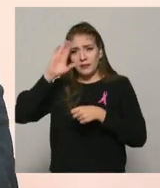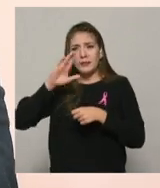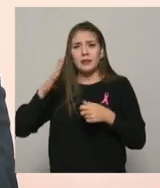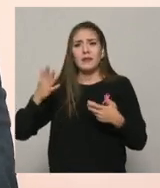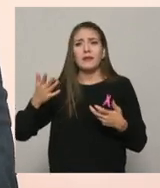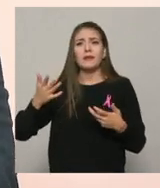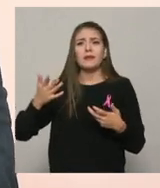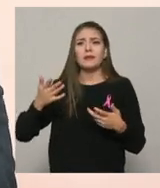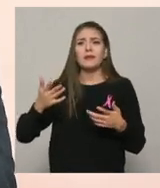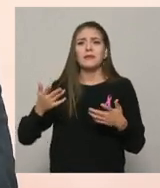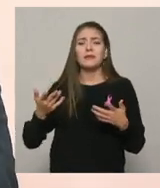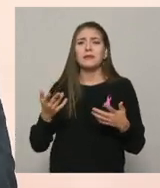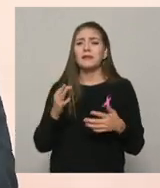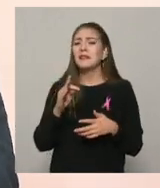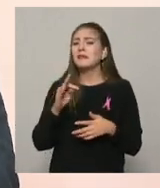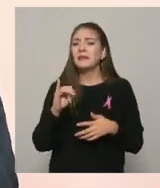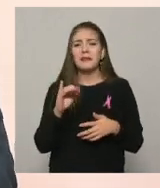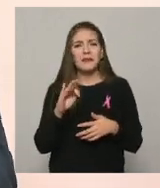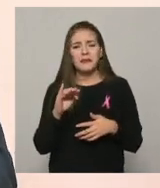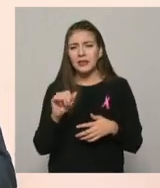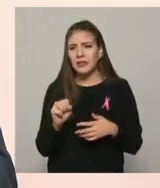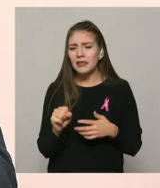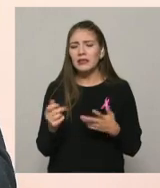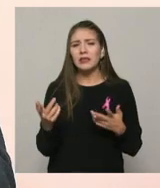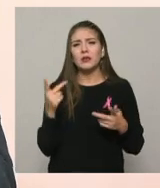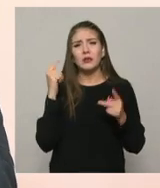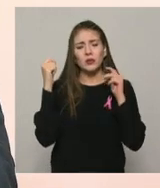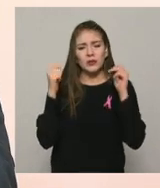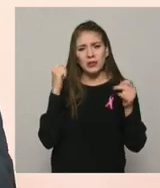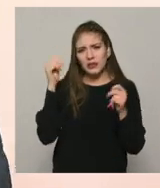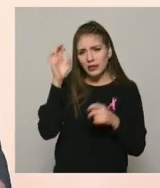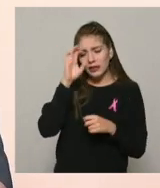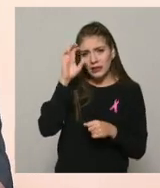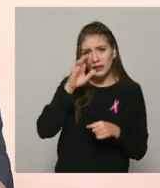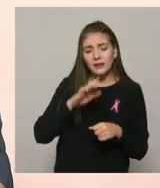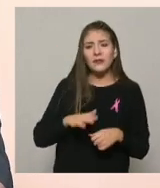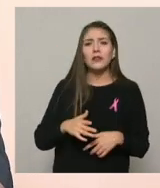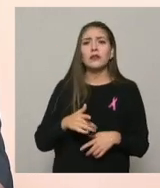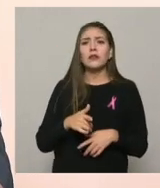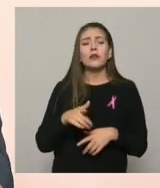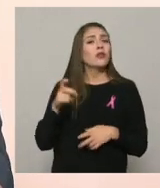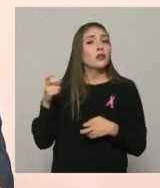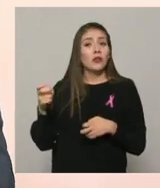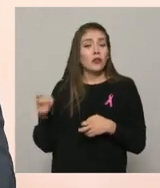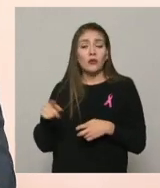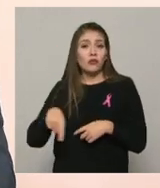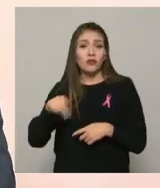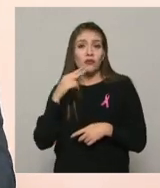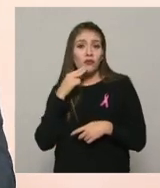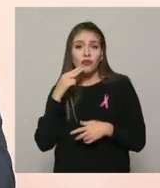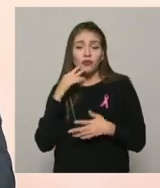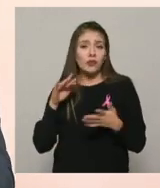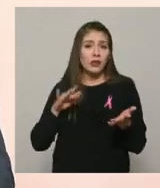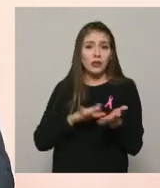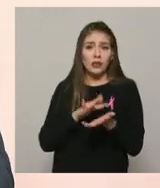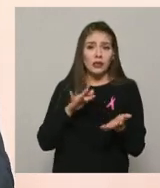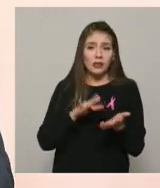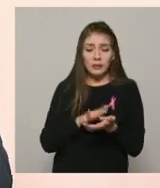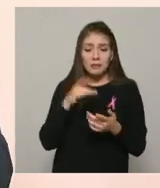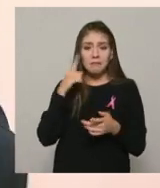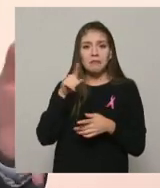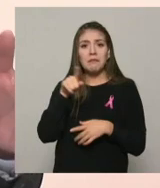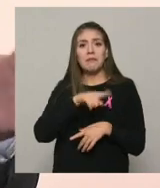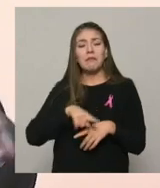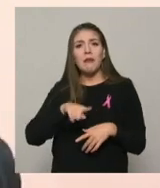fifís, como turistas científicos, creo que eso no contribuye a la apreciación social de la